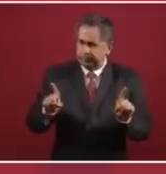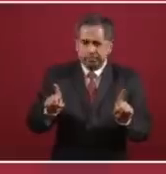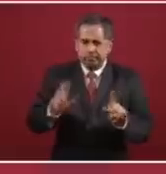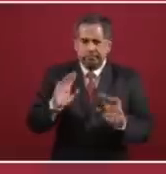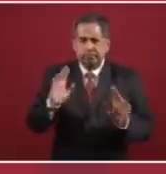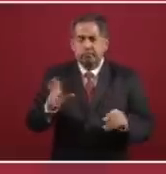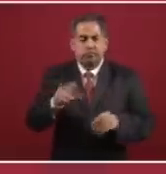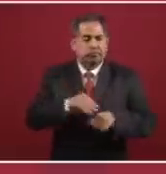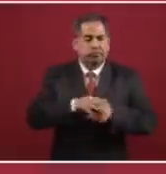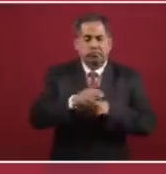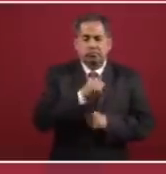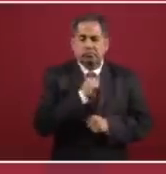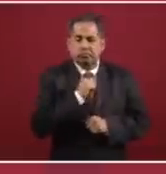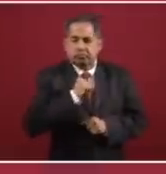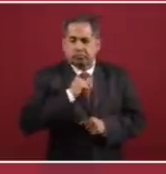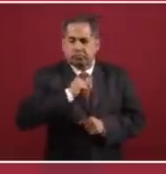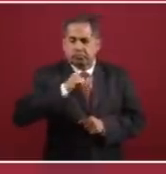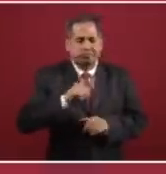hay influyentismo.